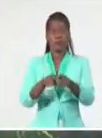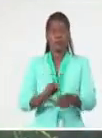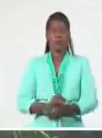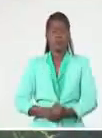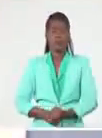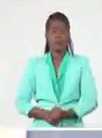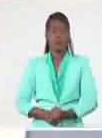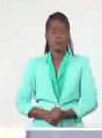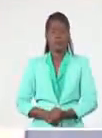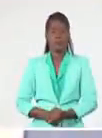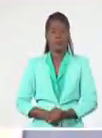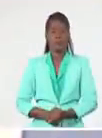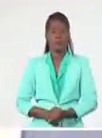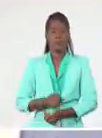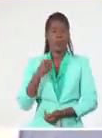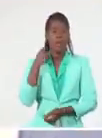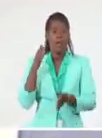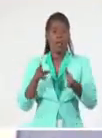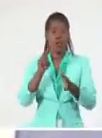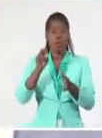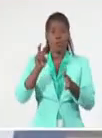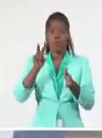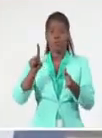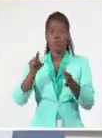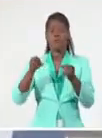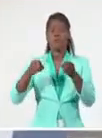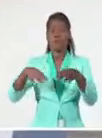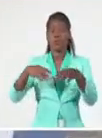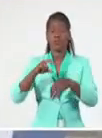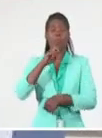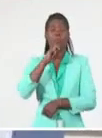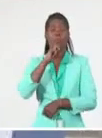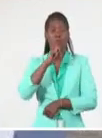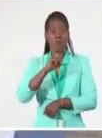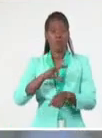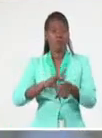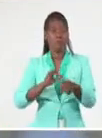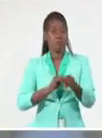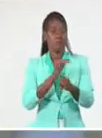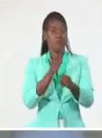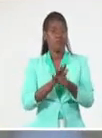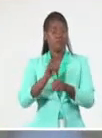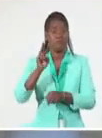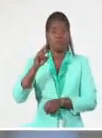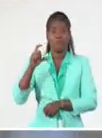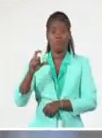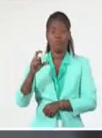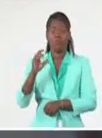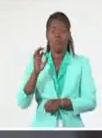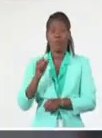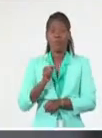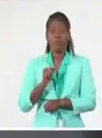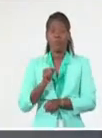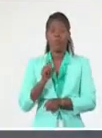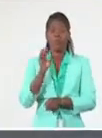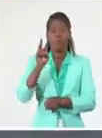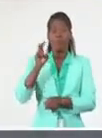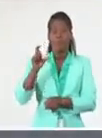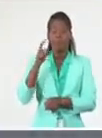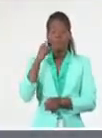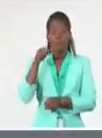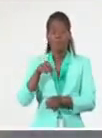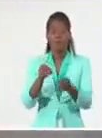el 2021 inició en medio de una situación epidemiológica compleja la cob y 19 tenía a la provincia de villa clara en fases de